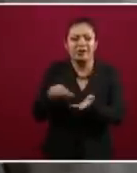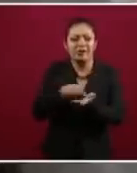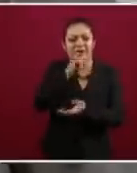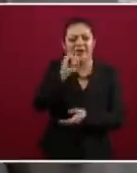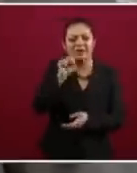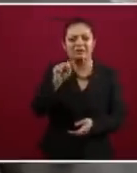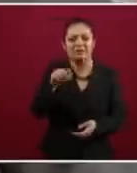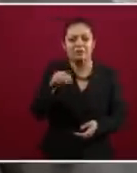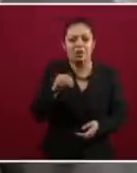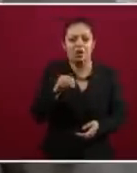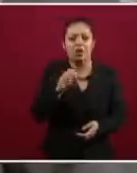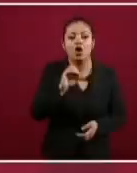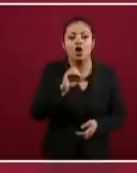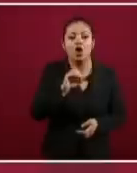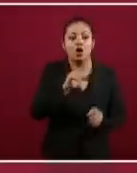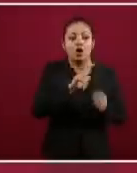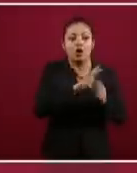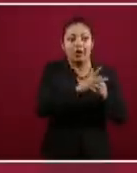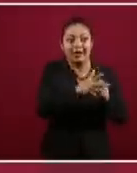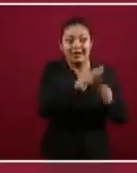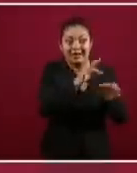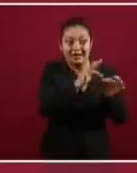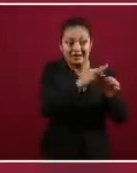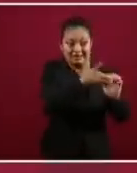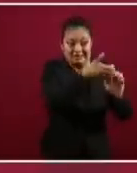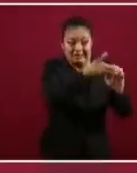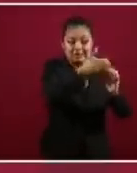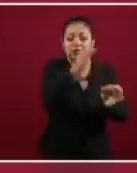o lo hicieron después.